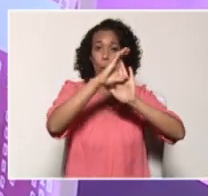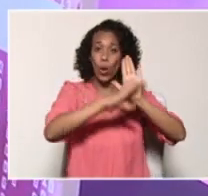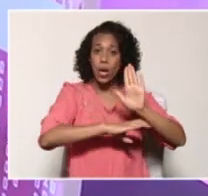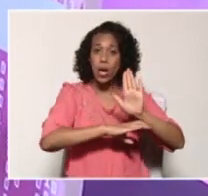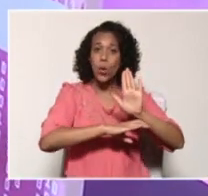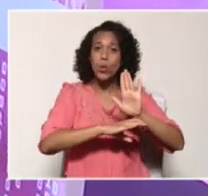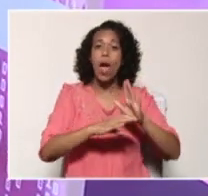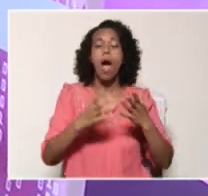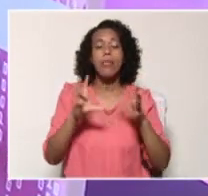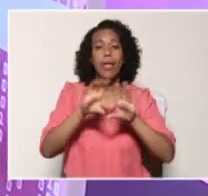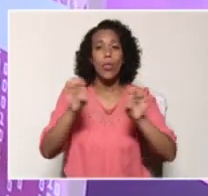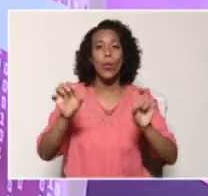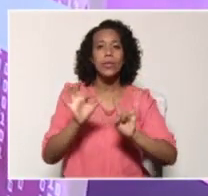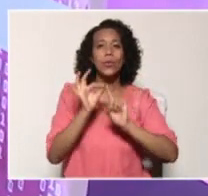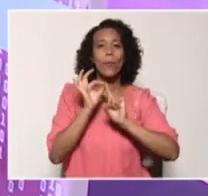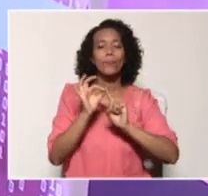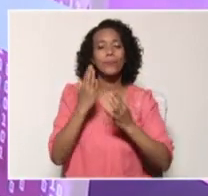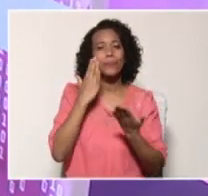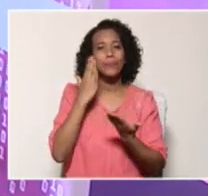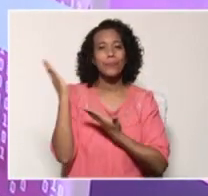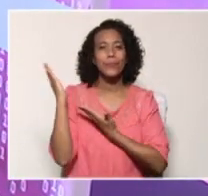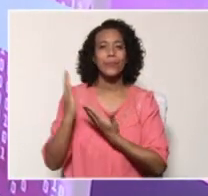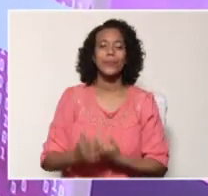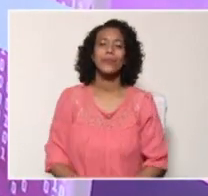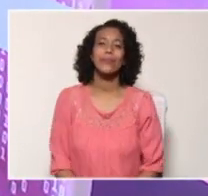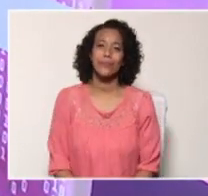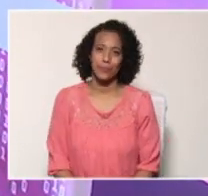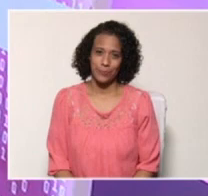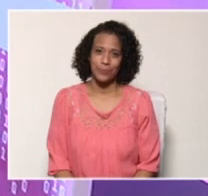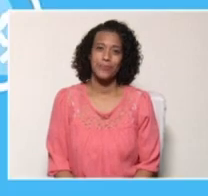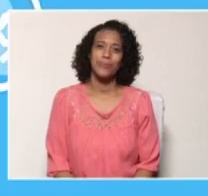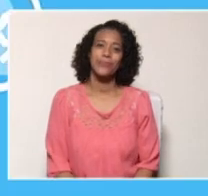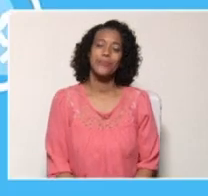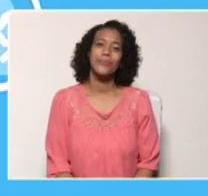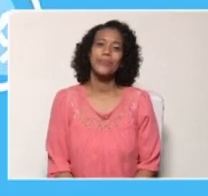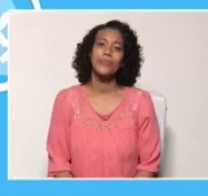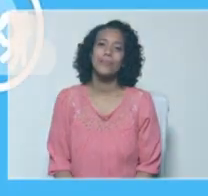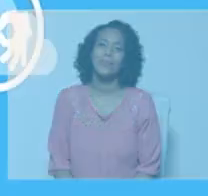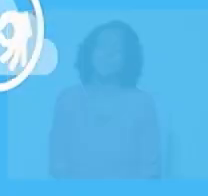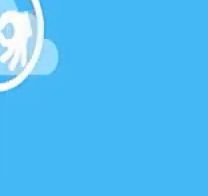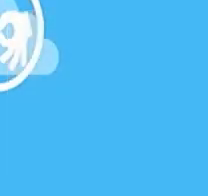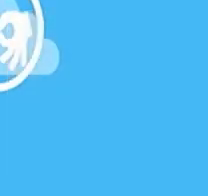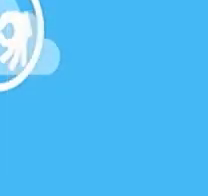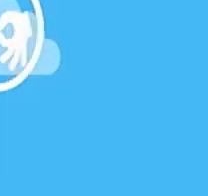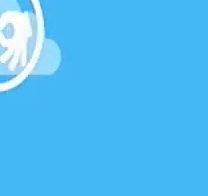curriculares en el segmento de la modalidad de educación especial.